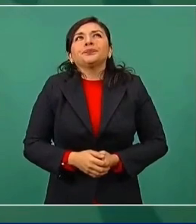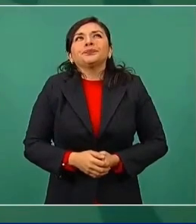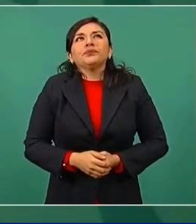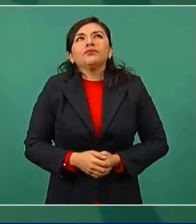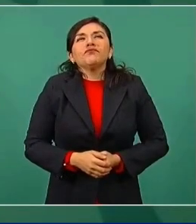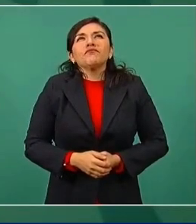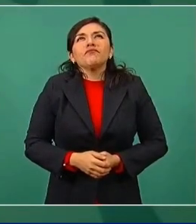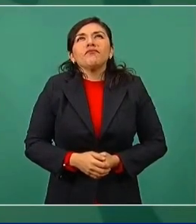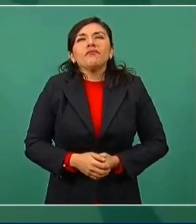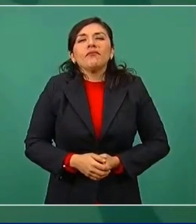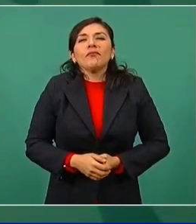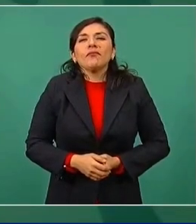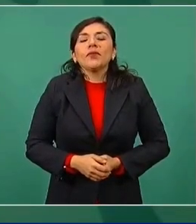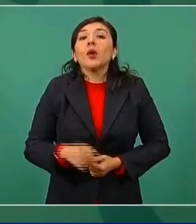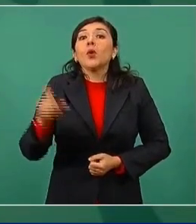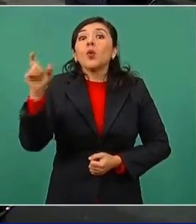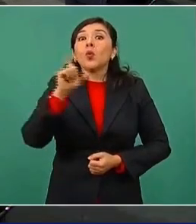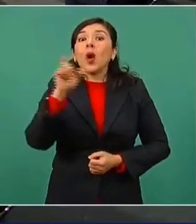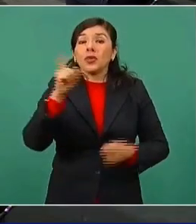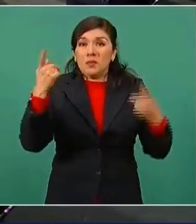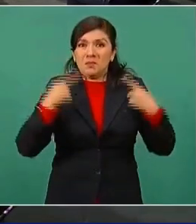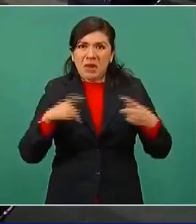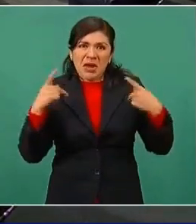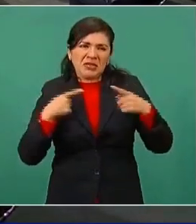ya no estaba